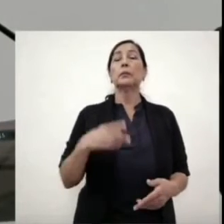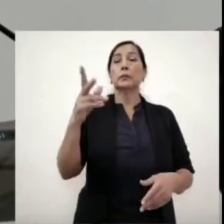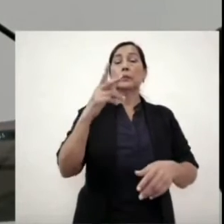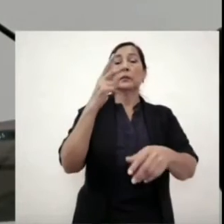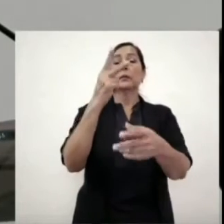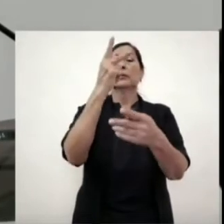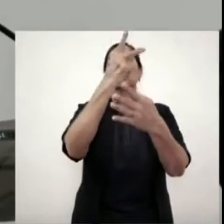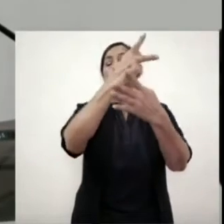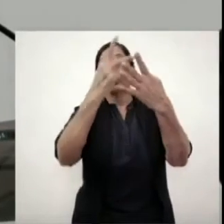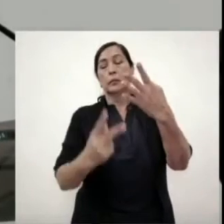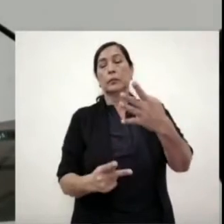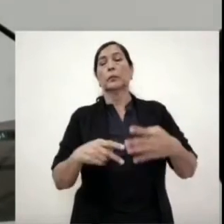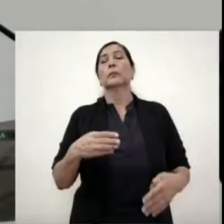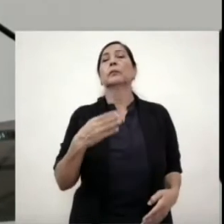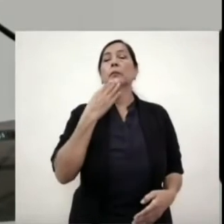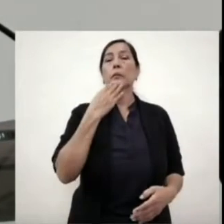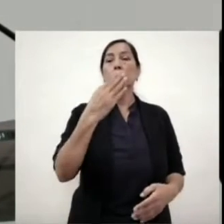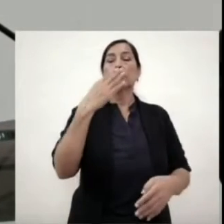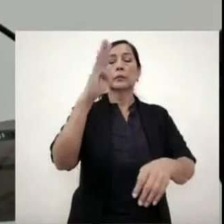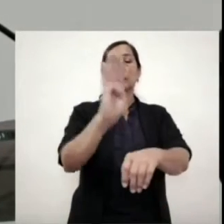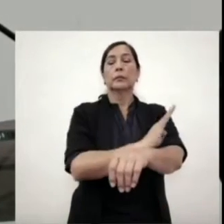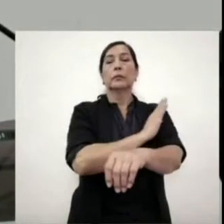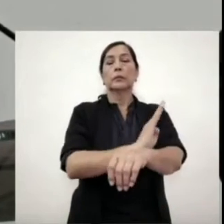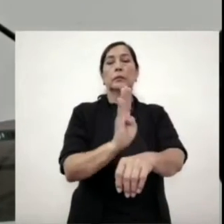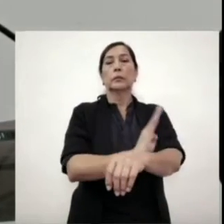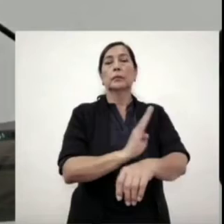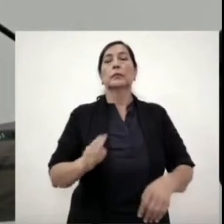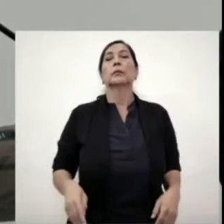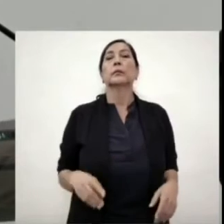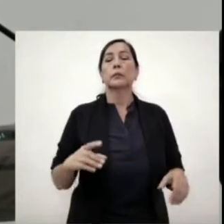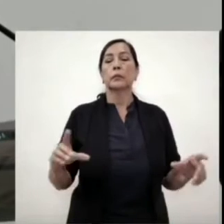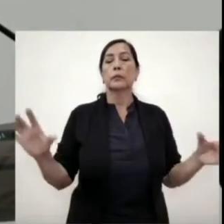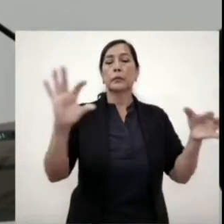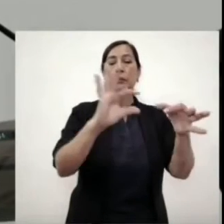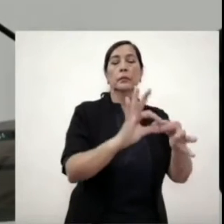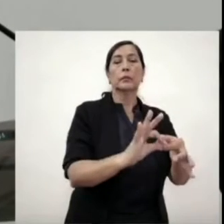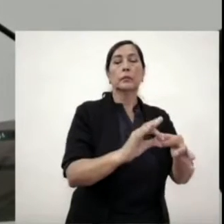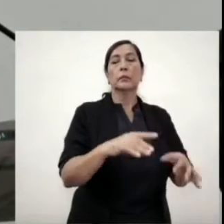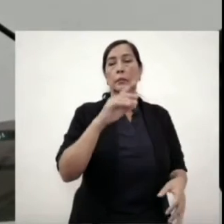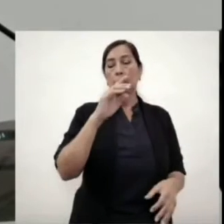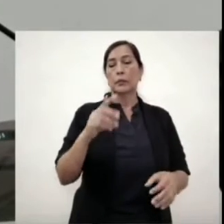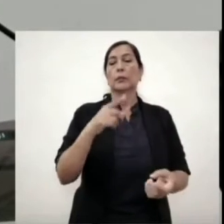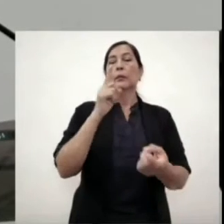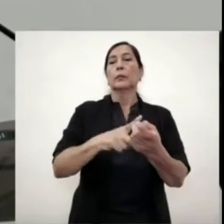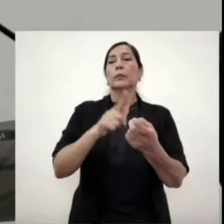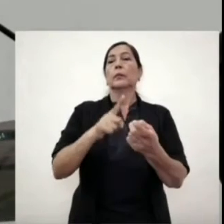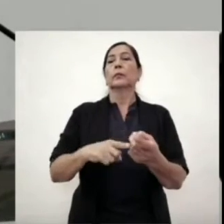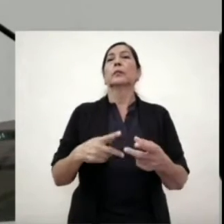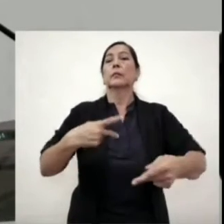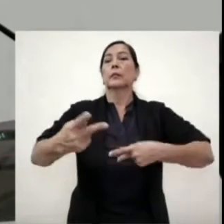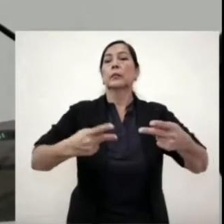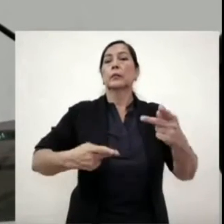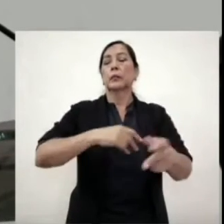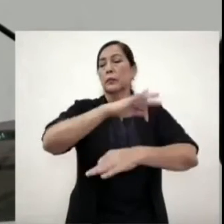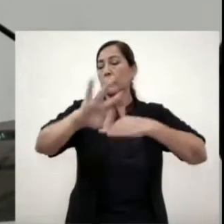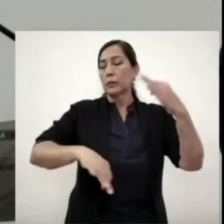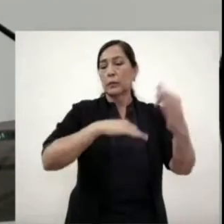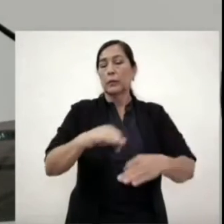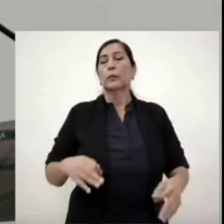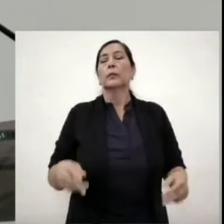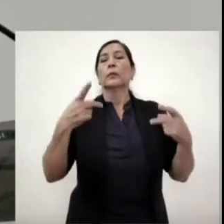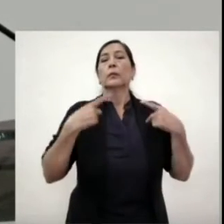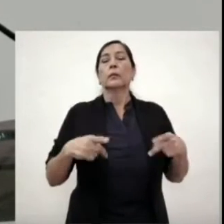programa, como ya lo dijeron, un programa integral donde participaremos las diferentes secretarías de gobierno del Estado y el